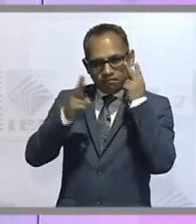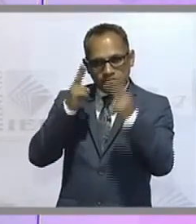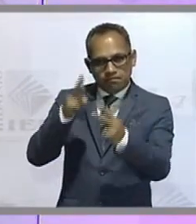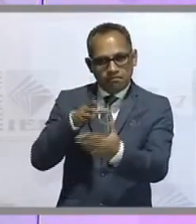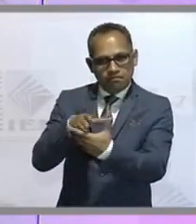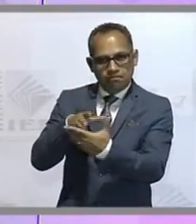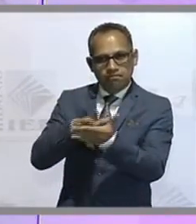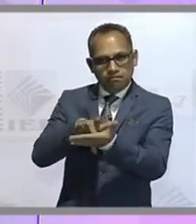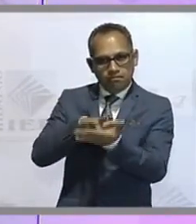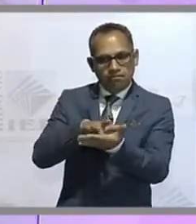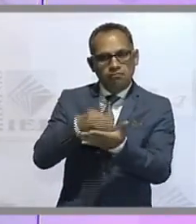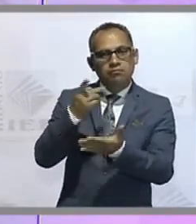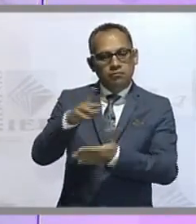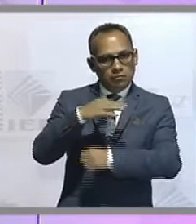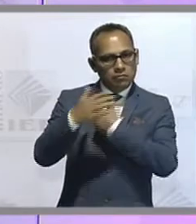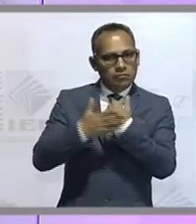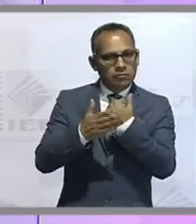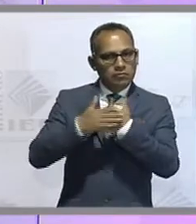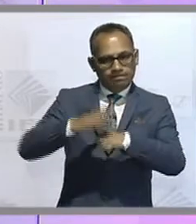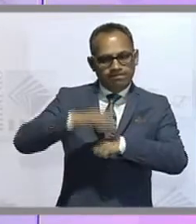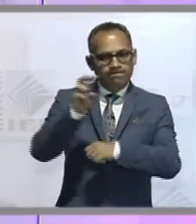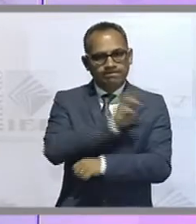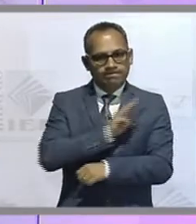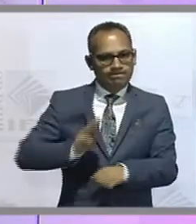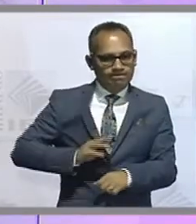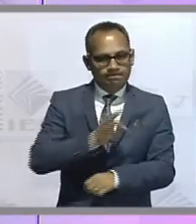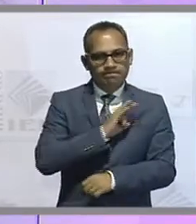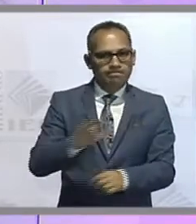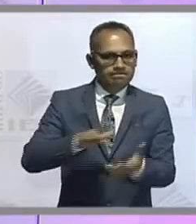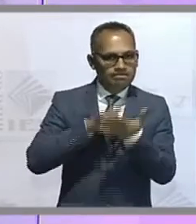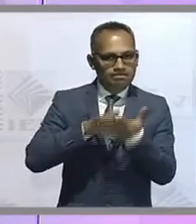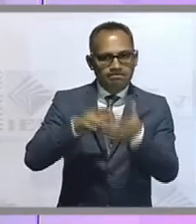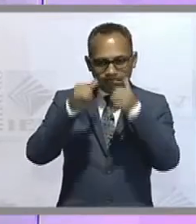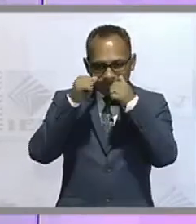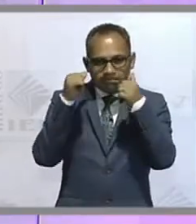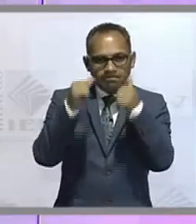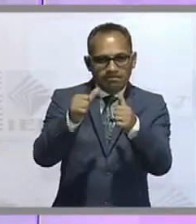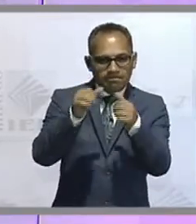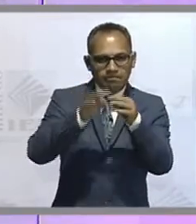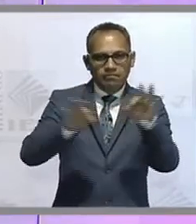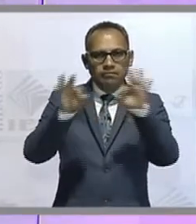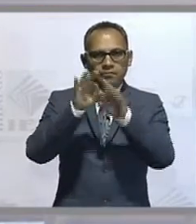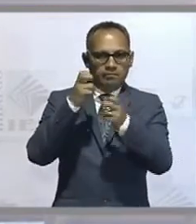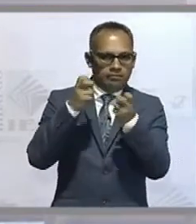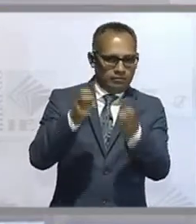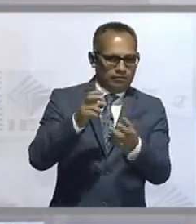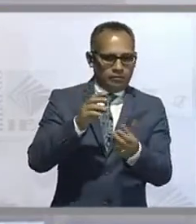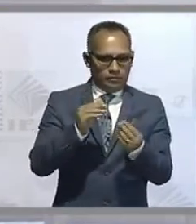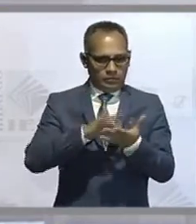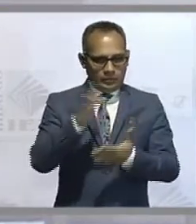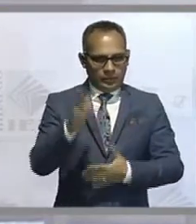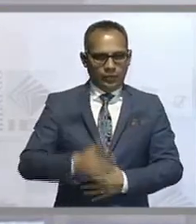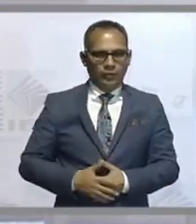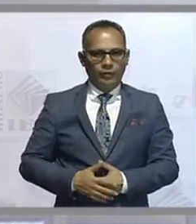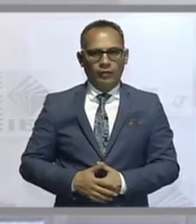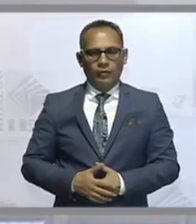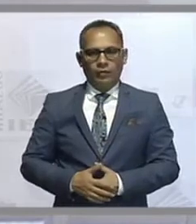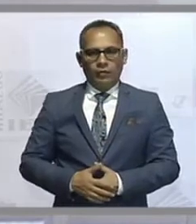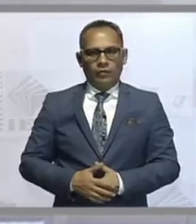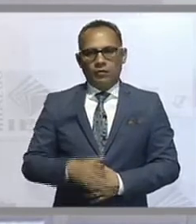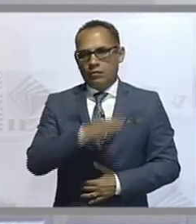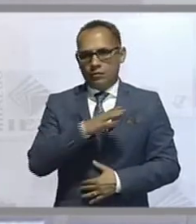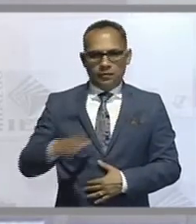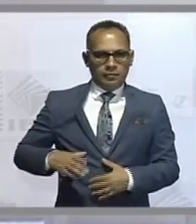compromiso es estar cerca de ustedes hablando con ustedes y escuchándolos muchas gracias gracias por su participación